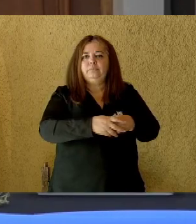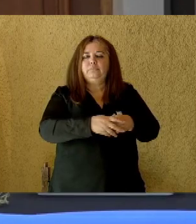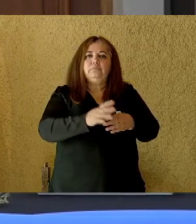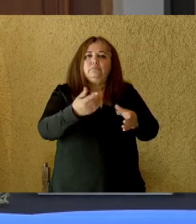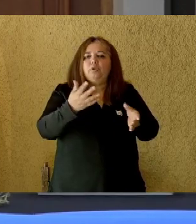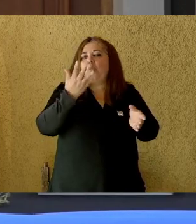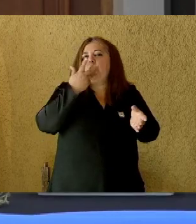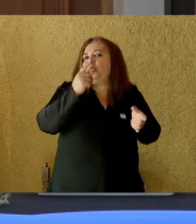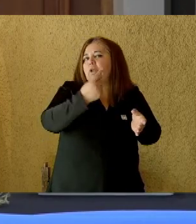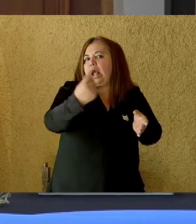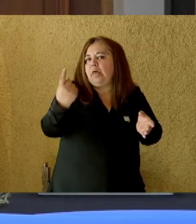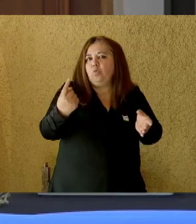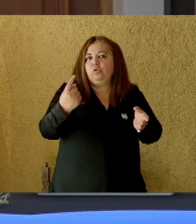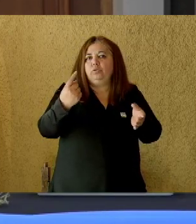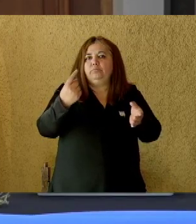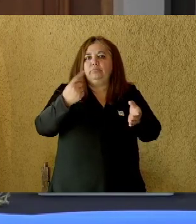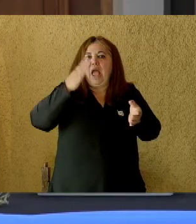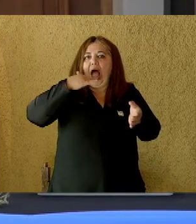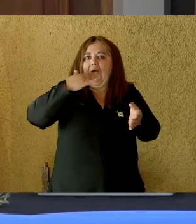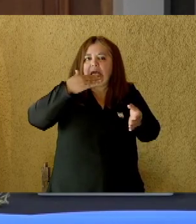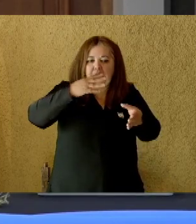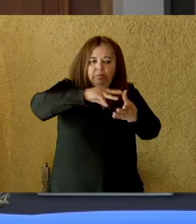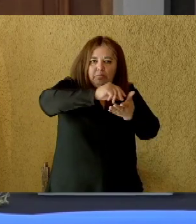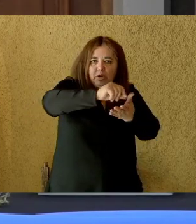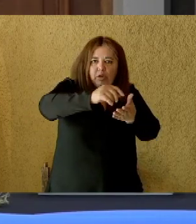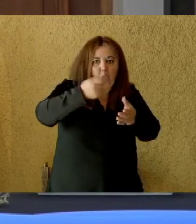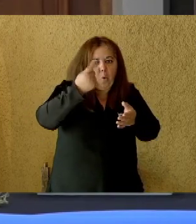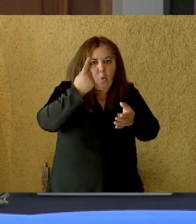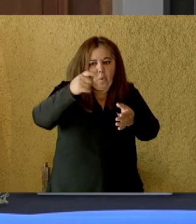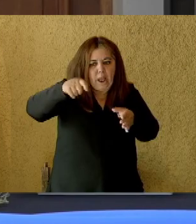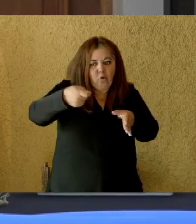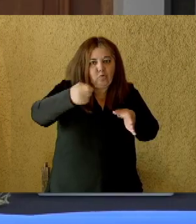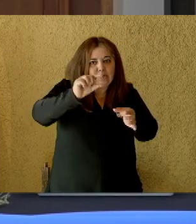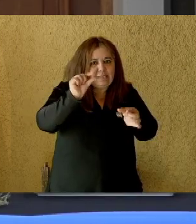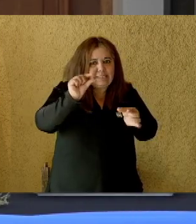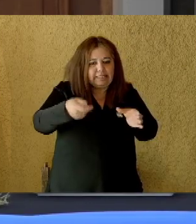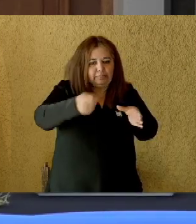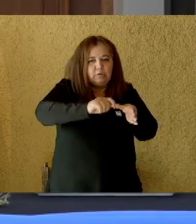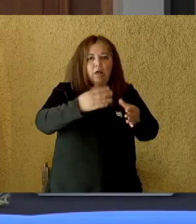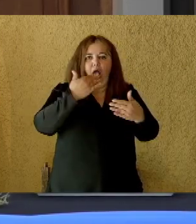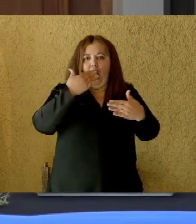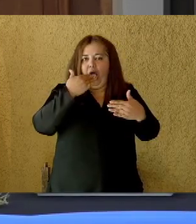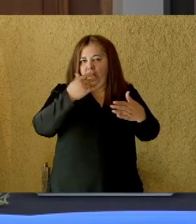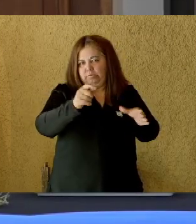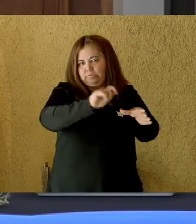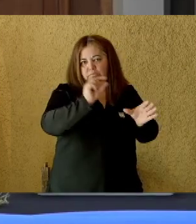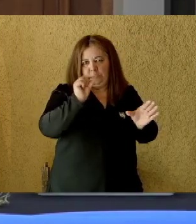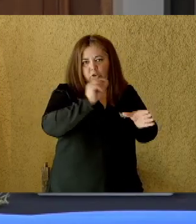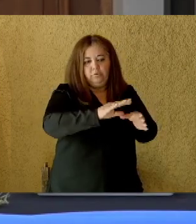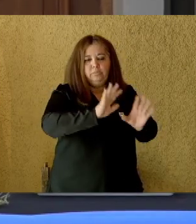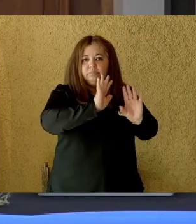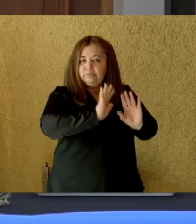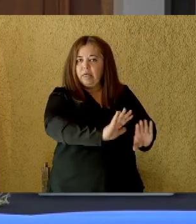gusto. Ají molido, una cucharadita porque si no va a picar demasiado. Y empezamos a dejar ahí que se